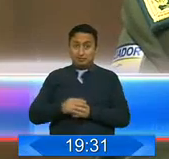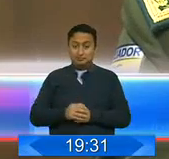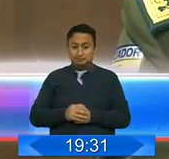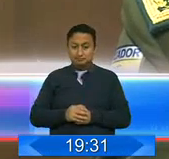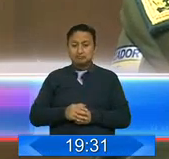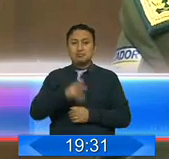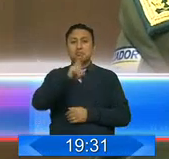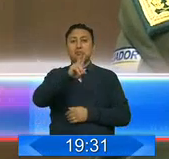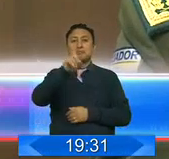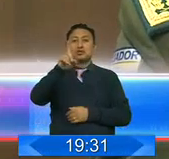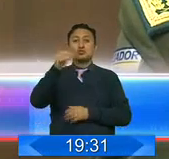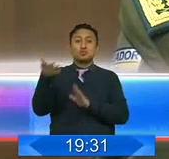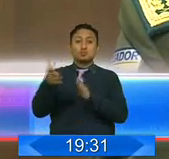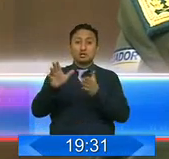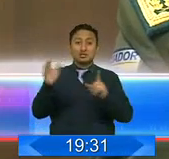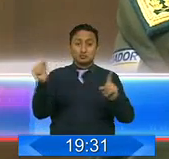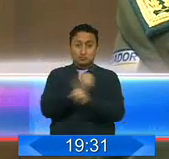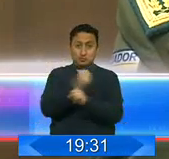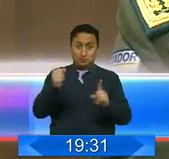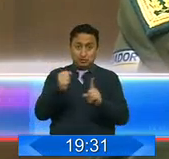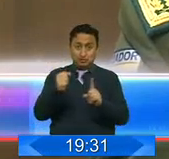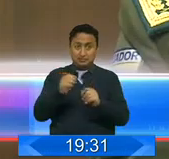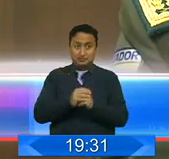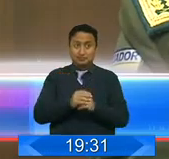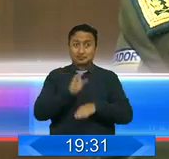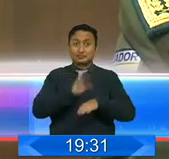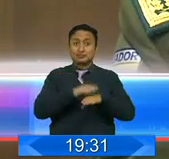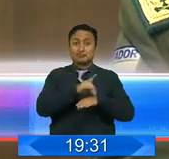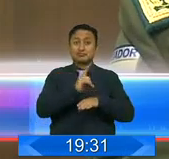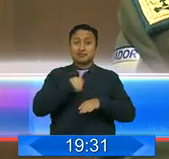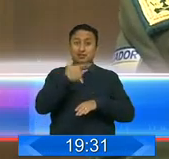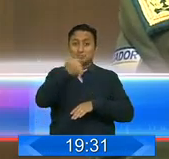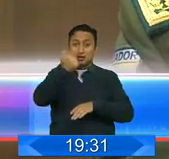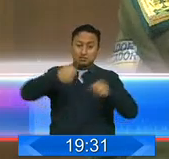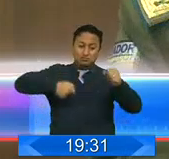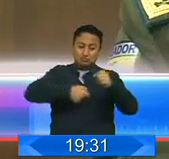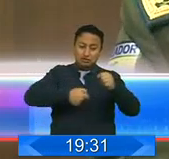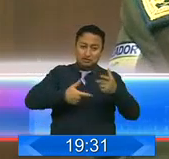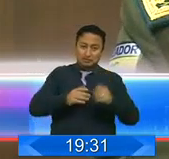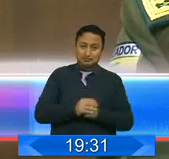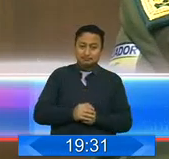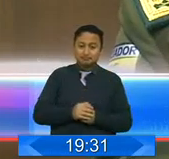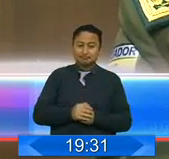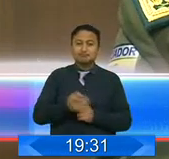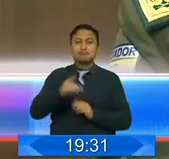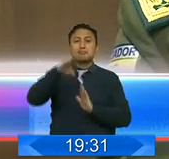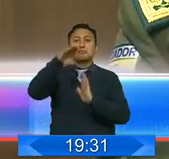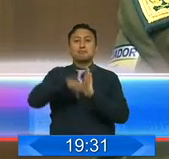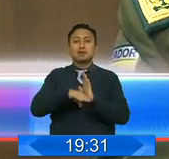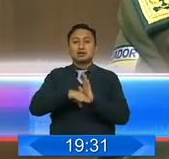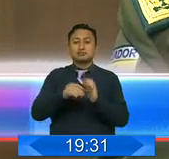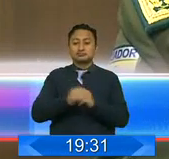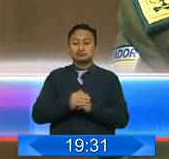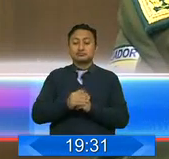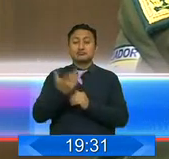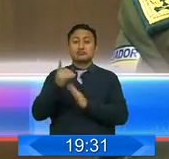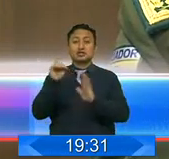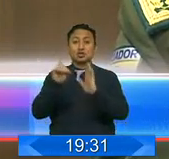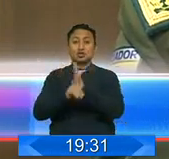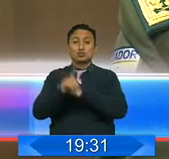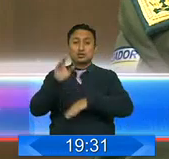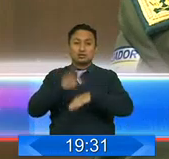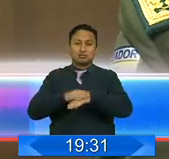de 21 muertes violentas asociadas a homicidio, asesinato. Reducción en el número de denuncias por